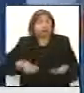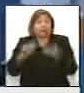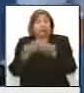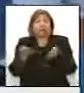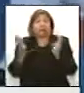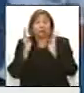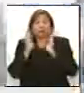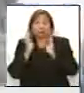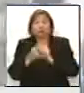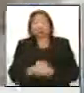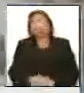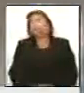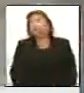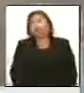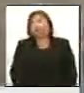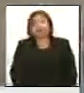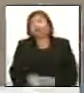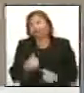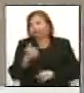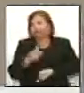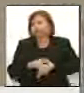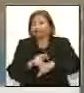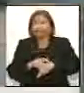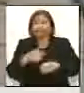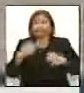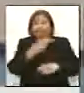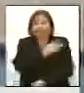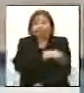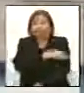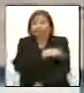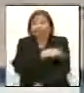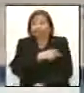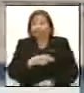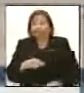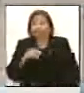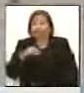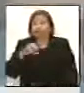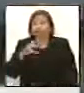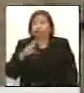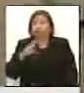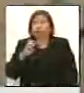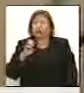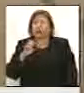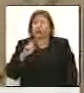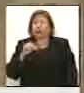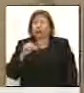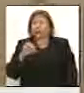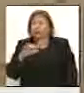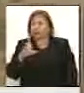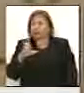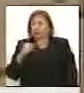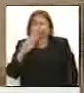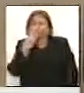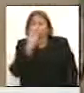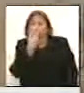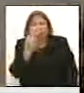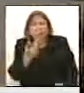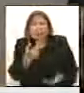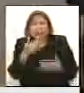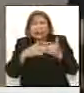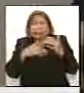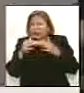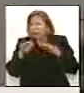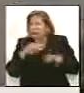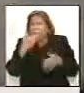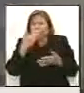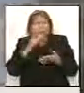Educación. En otro momento visitó el centro de salud de la zona Peralvillo, donde constató las condiciones inadecuadas en que se atiende a